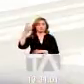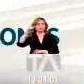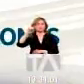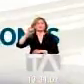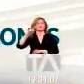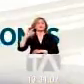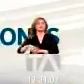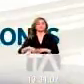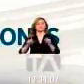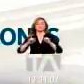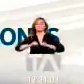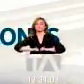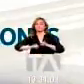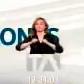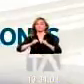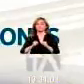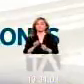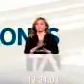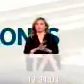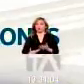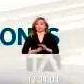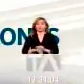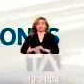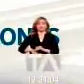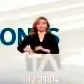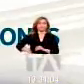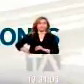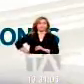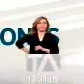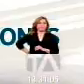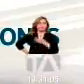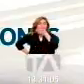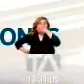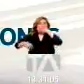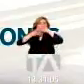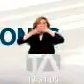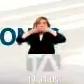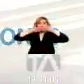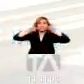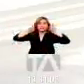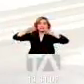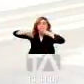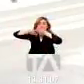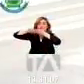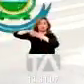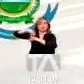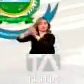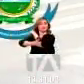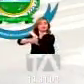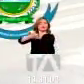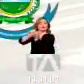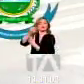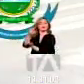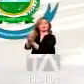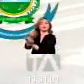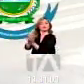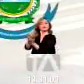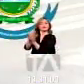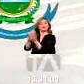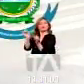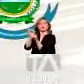de dólares que se podrían haber desviado dentro de un posible fraude a través de inversiones en el extranjero, están las facturas por las